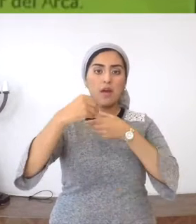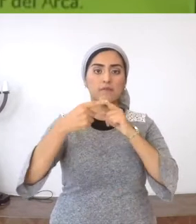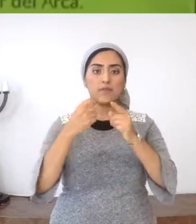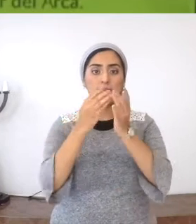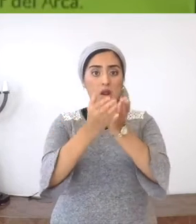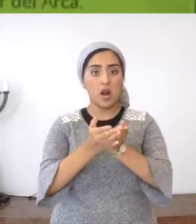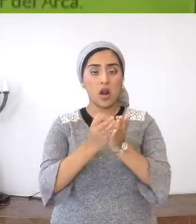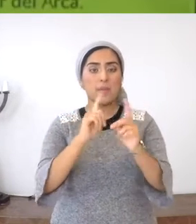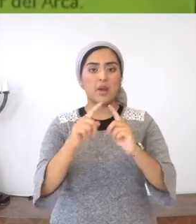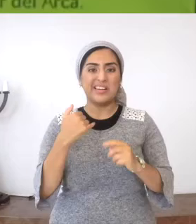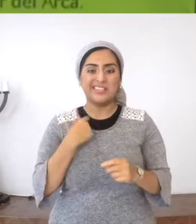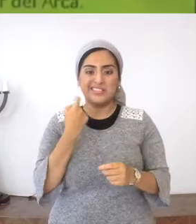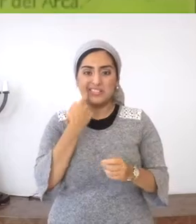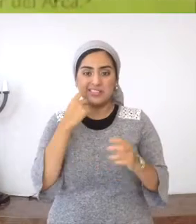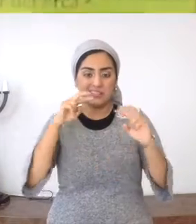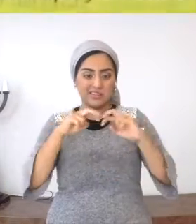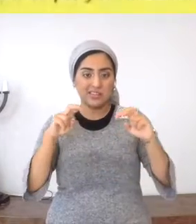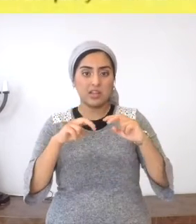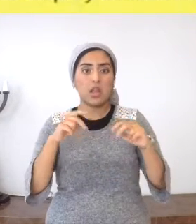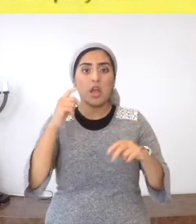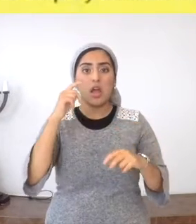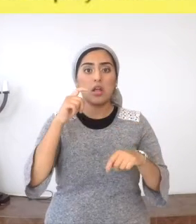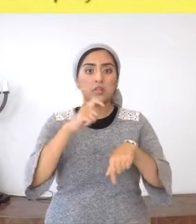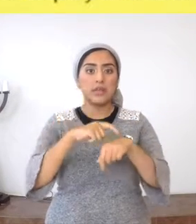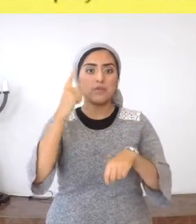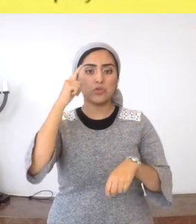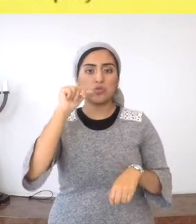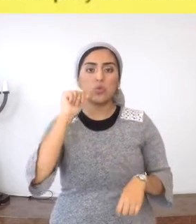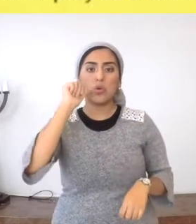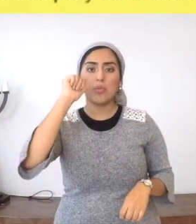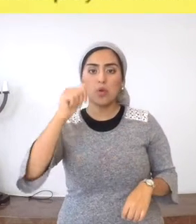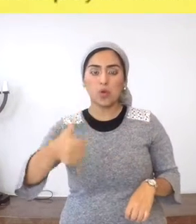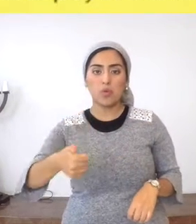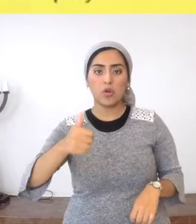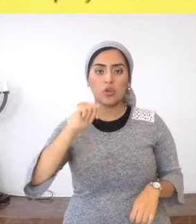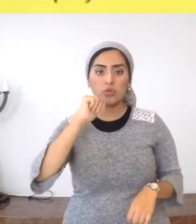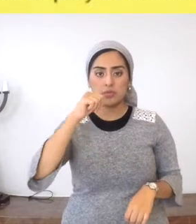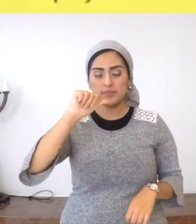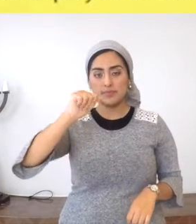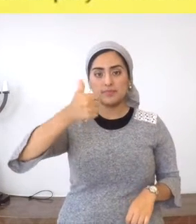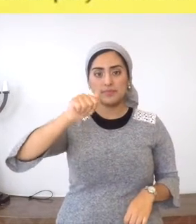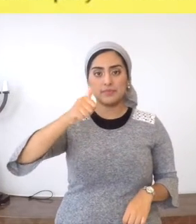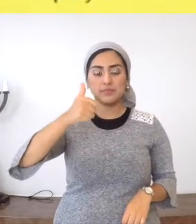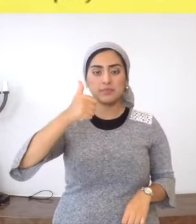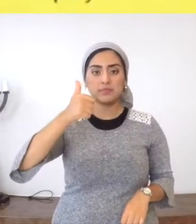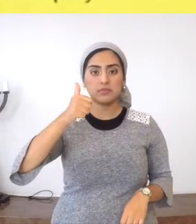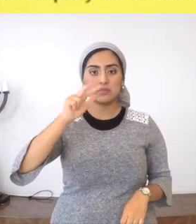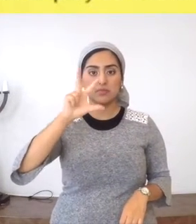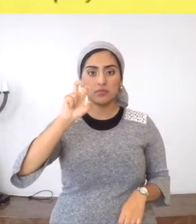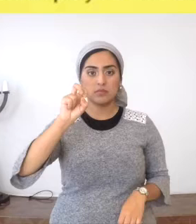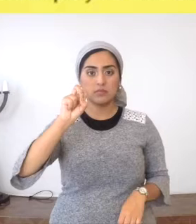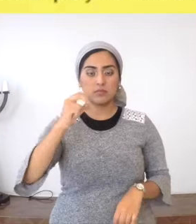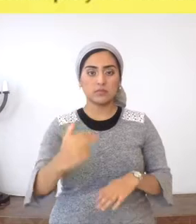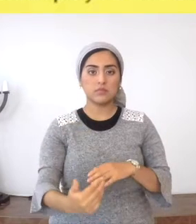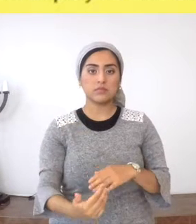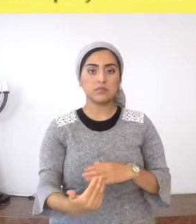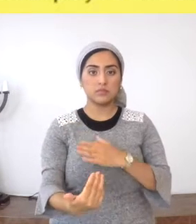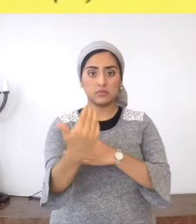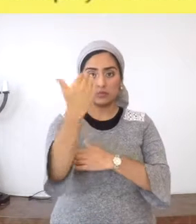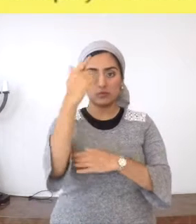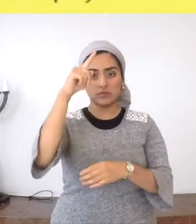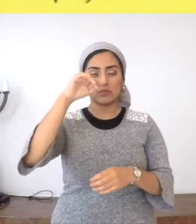Noé Al salir del Arca Pero acabamos De corroborar Que la fecha Es para mañana O sea Mañana a las 10